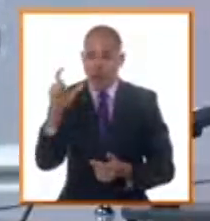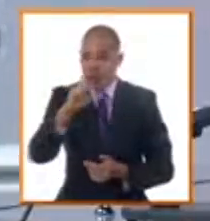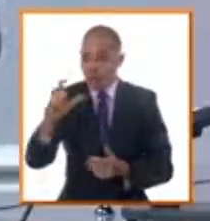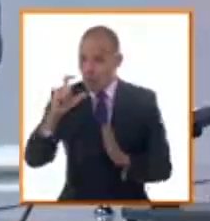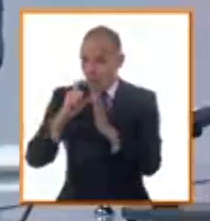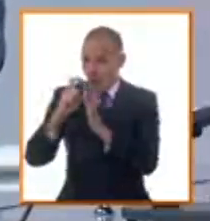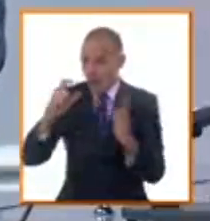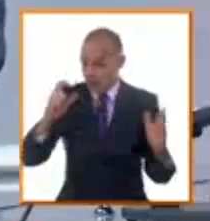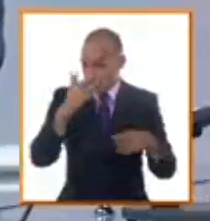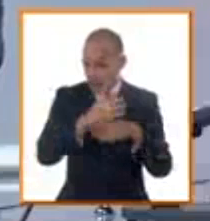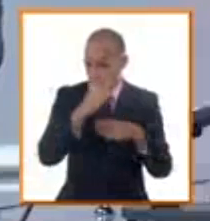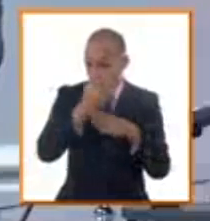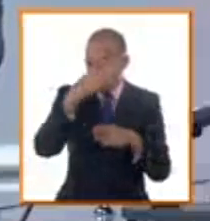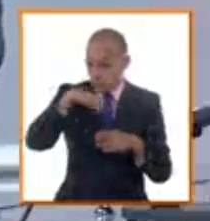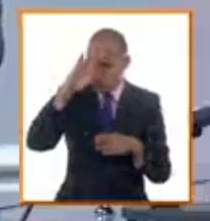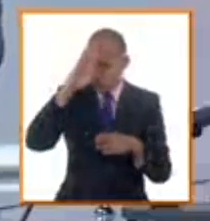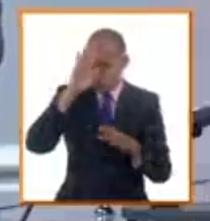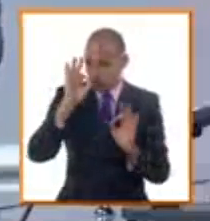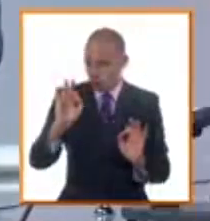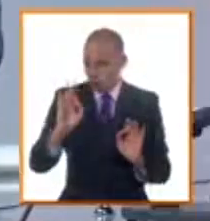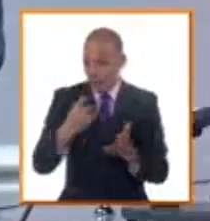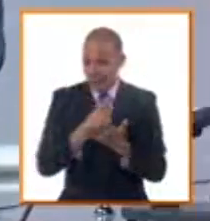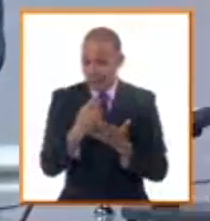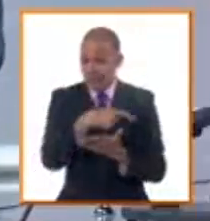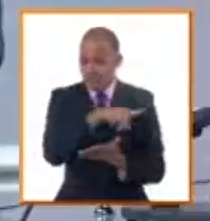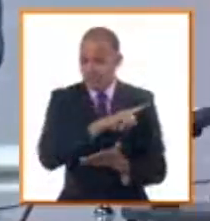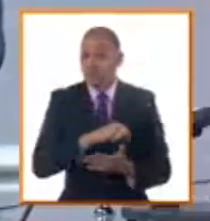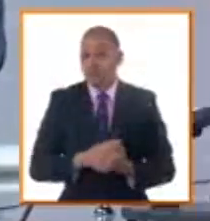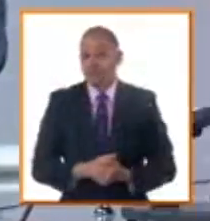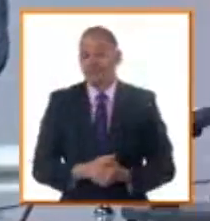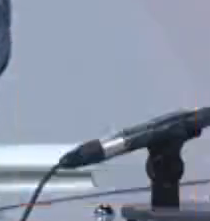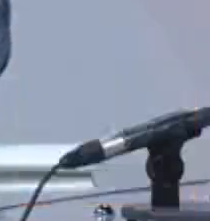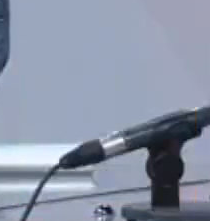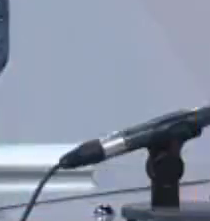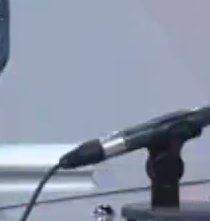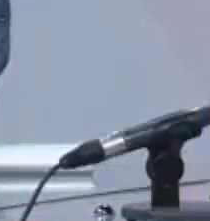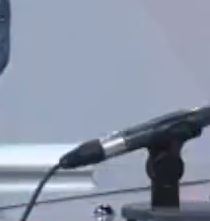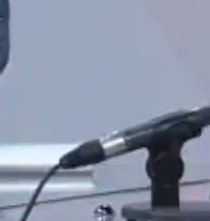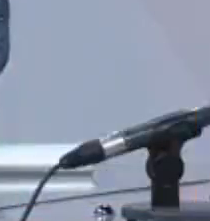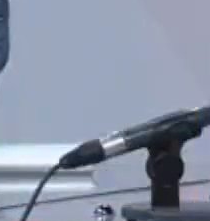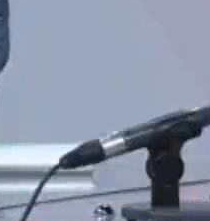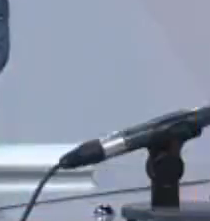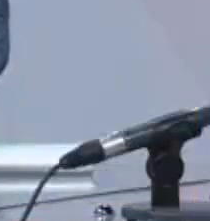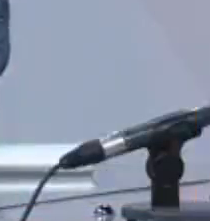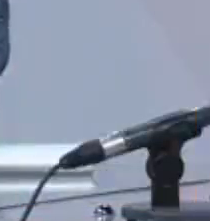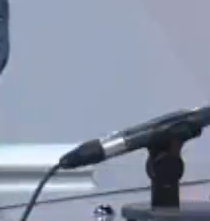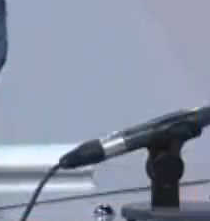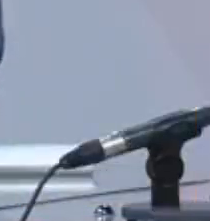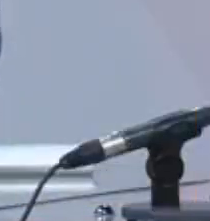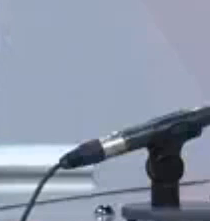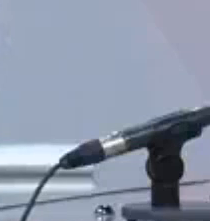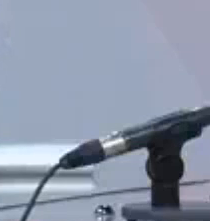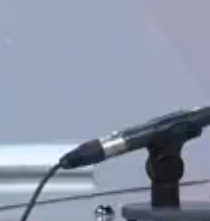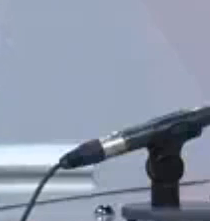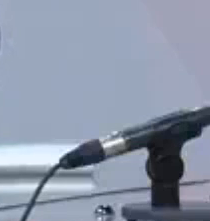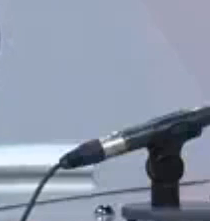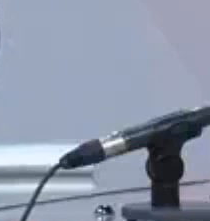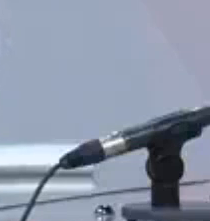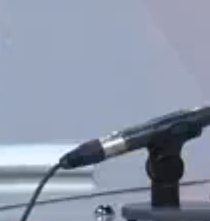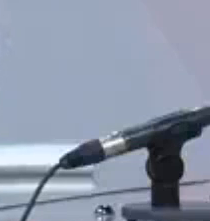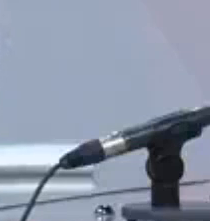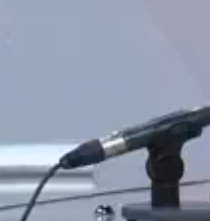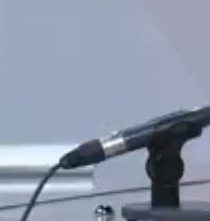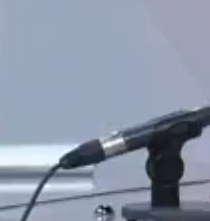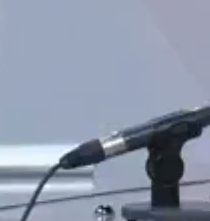Santiago de Cuba, amerita que demos esta información y demos todos los detalles de lo que realmente espera